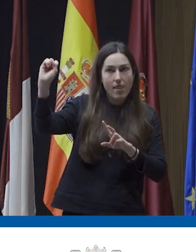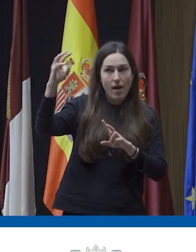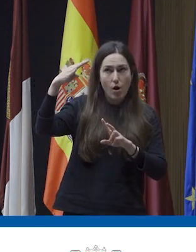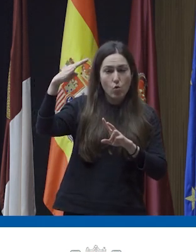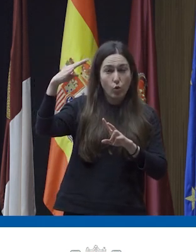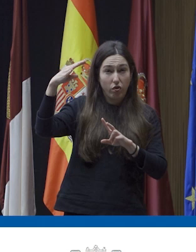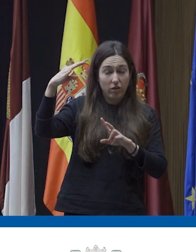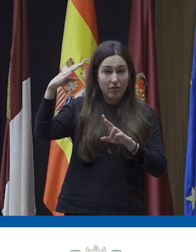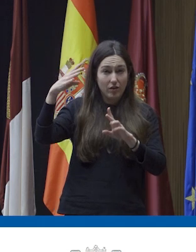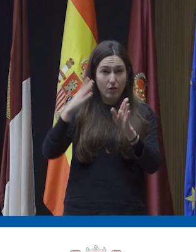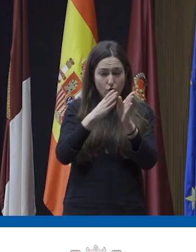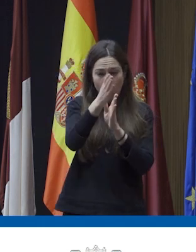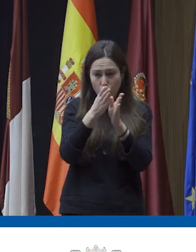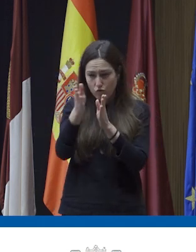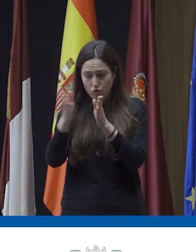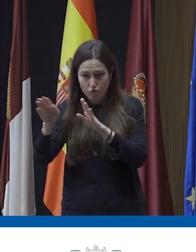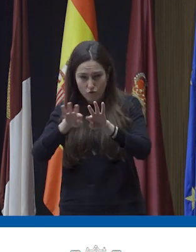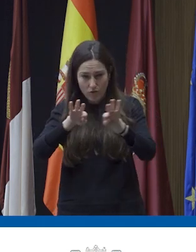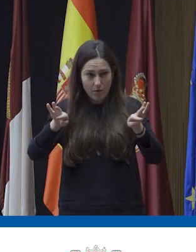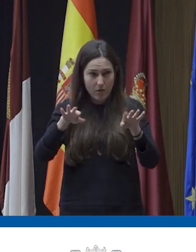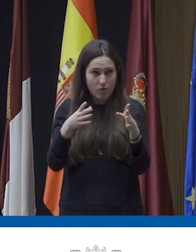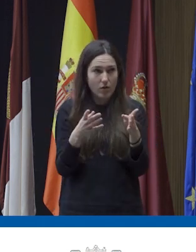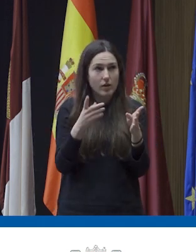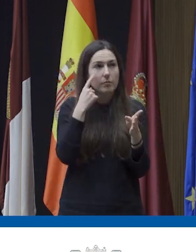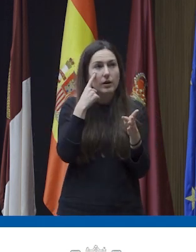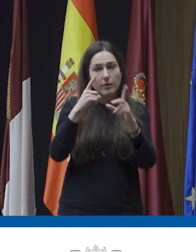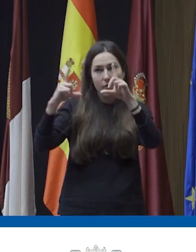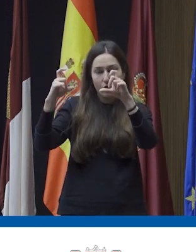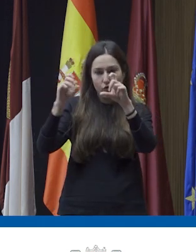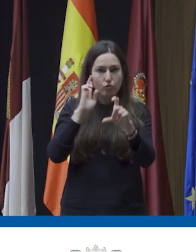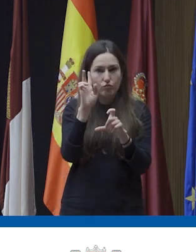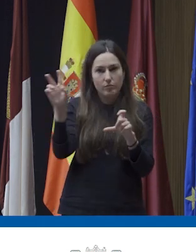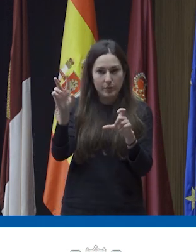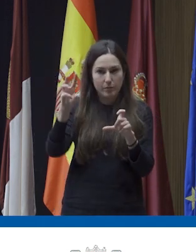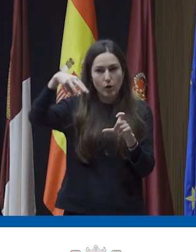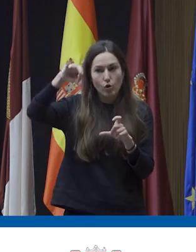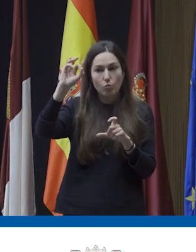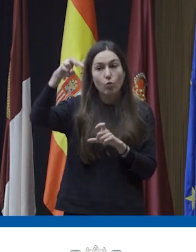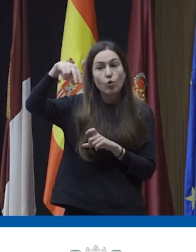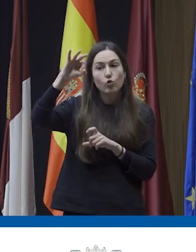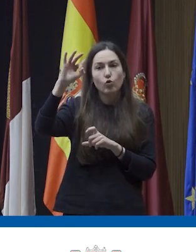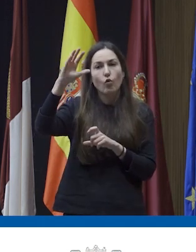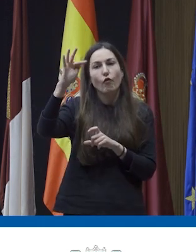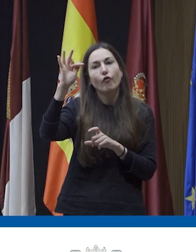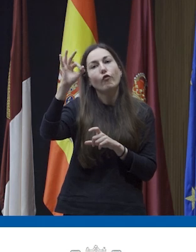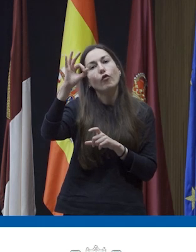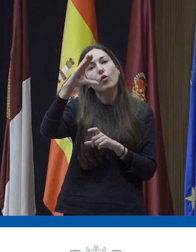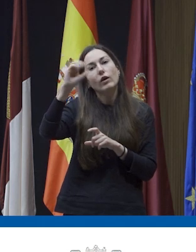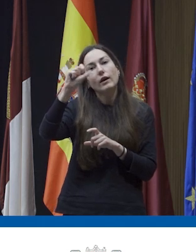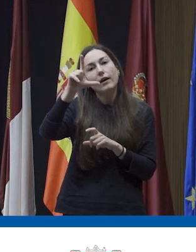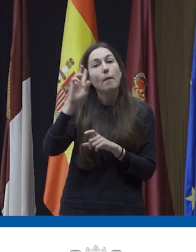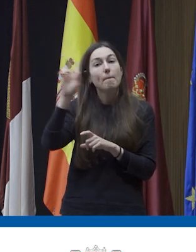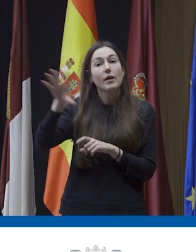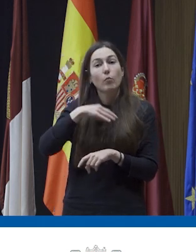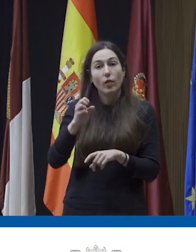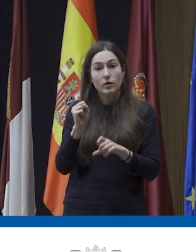veáis. Esto es un ejemplo de cómo divide la luz una lente. En este caso, la monofocal consigue solamente un foco, como podéis ver aquí,